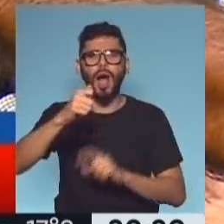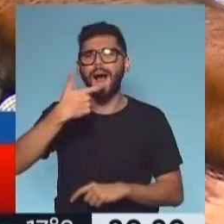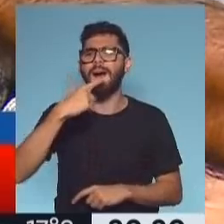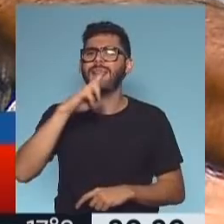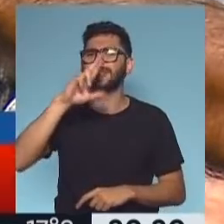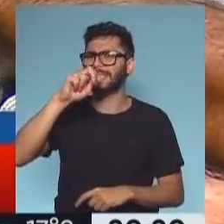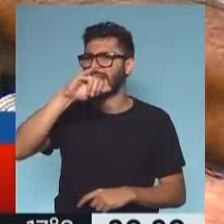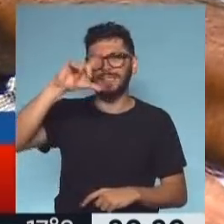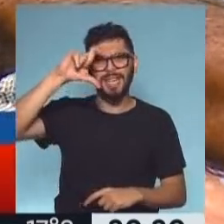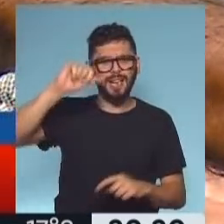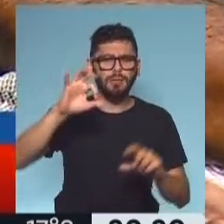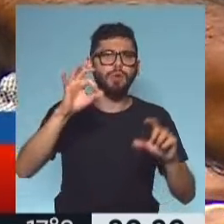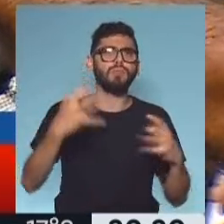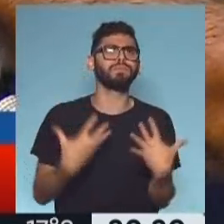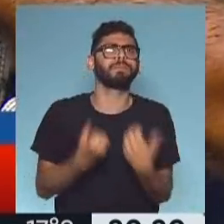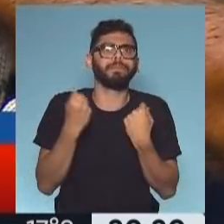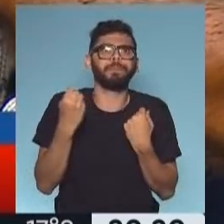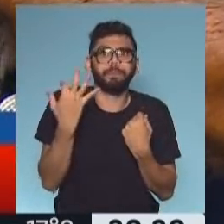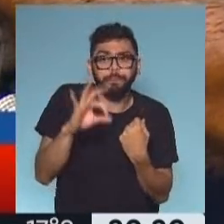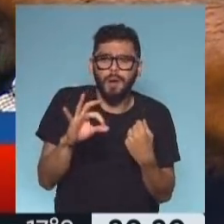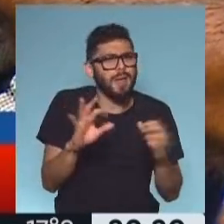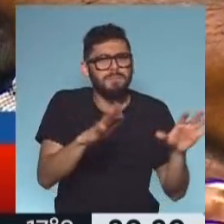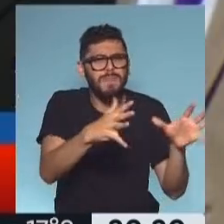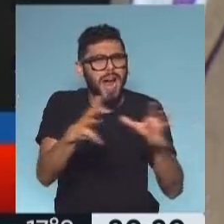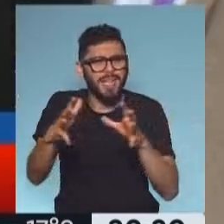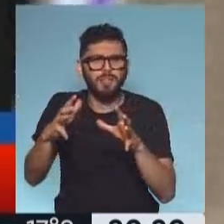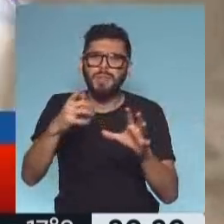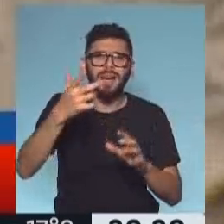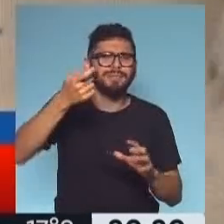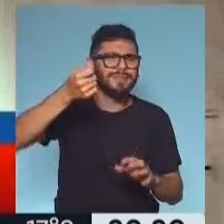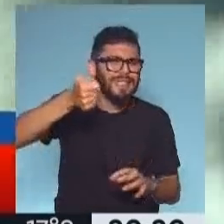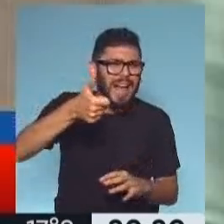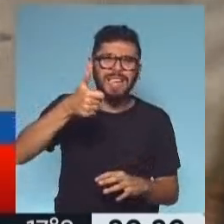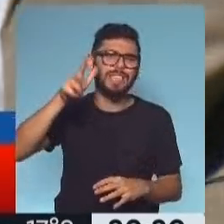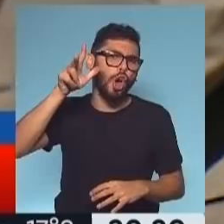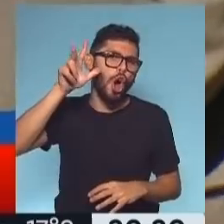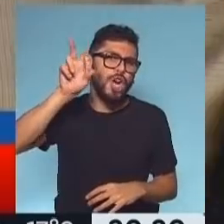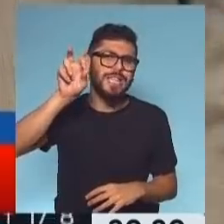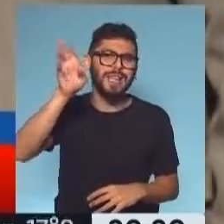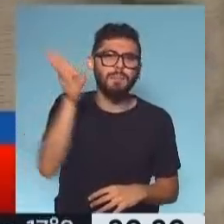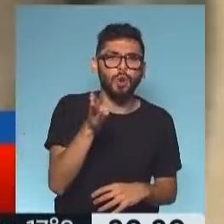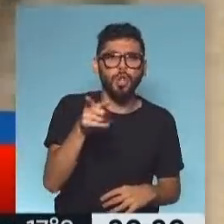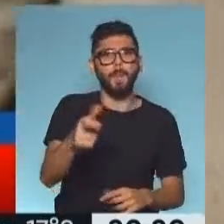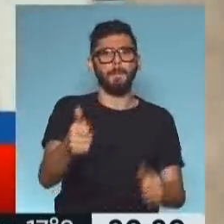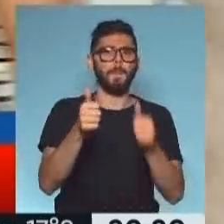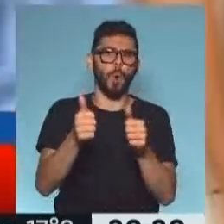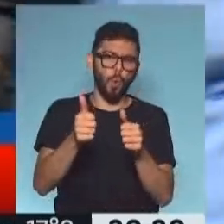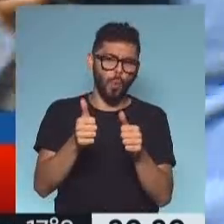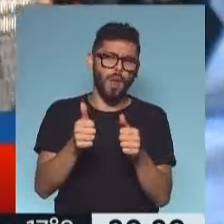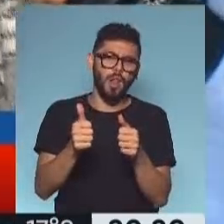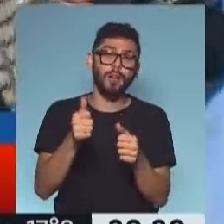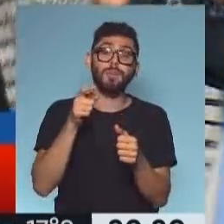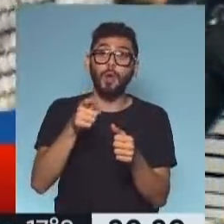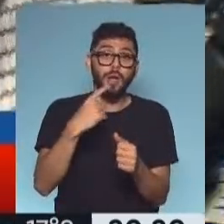muchas otras vacunas que no tienen ninguna objeción, que es casi 80%, y eso es muy bueno, no solamente, y eso es solamente en prevenir